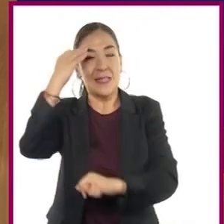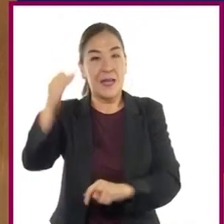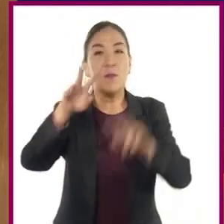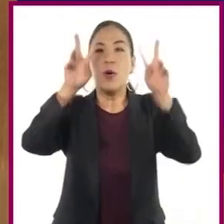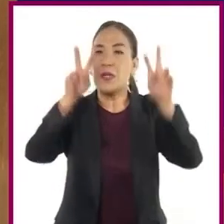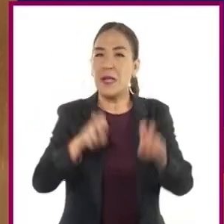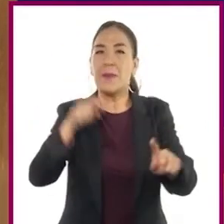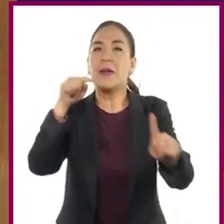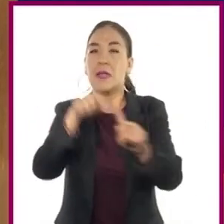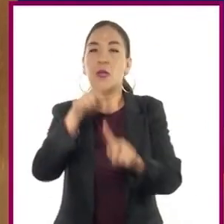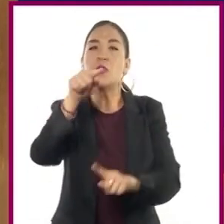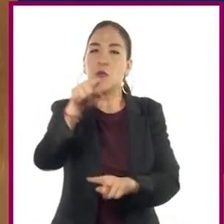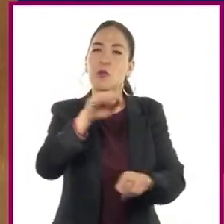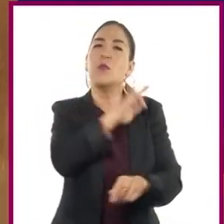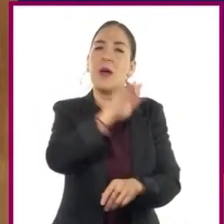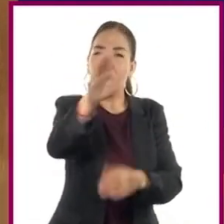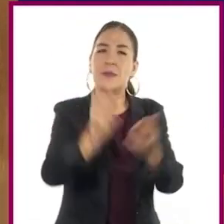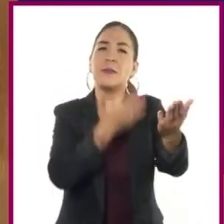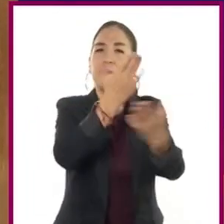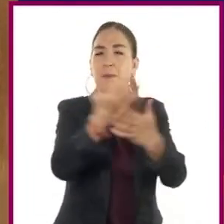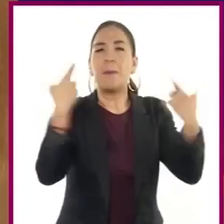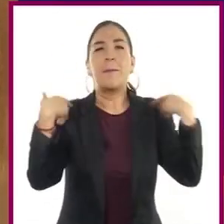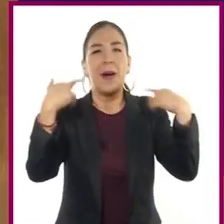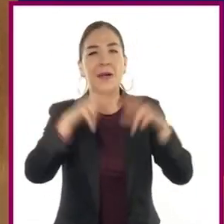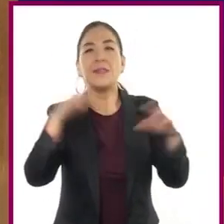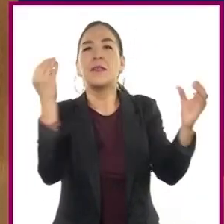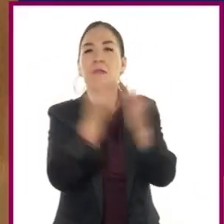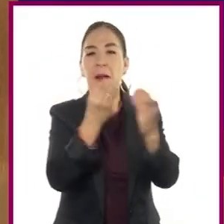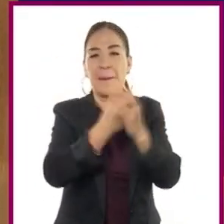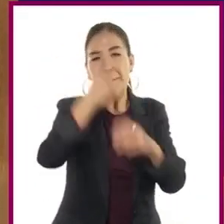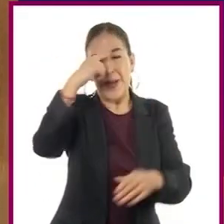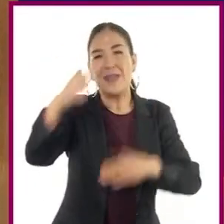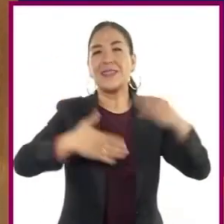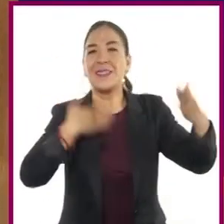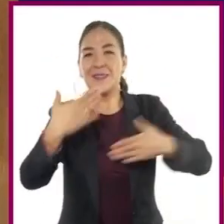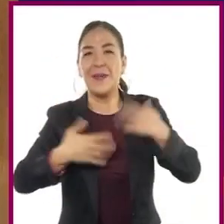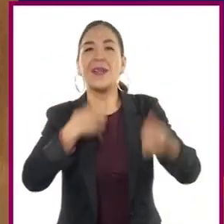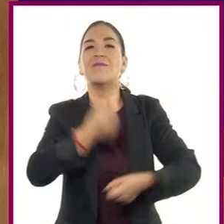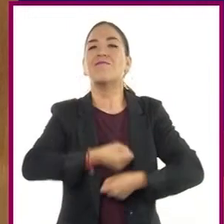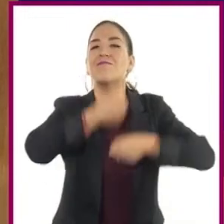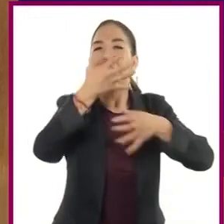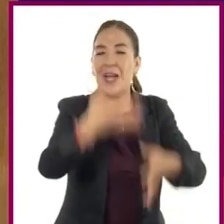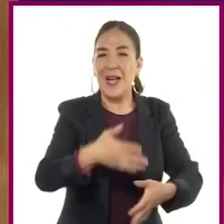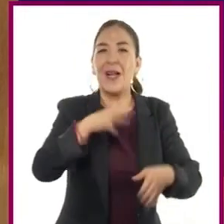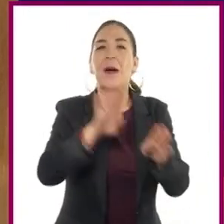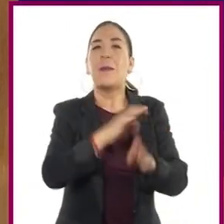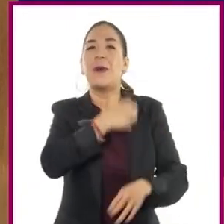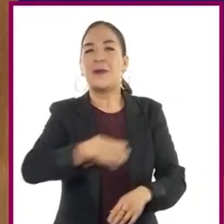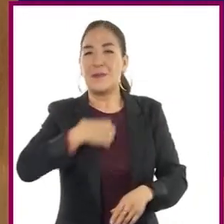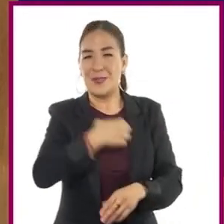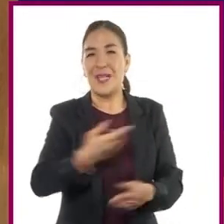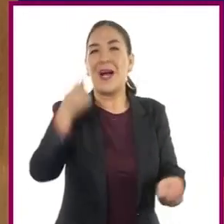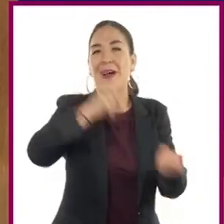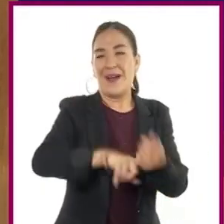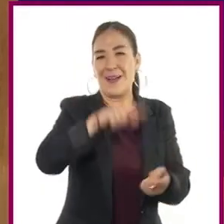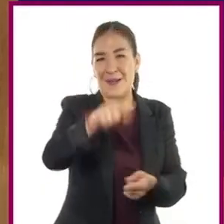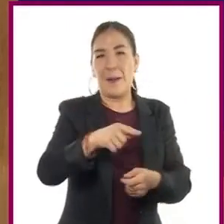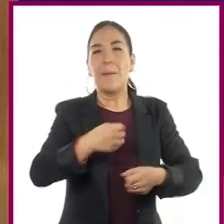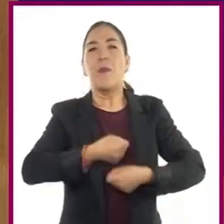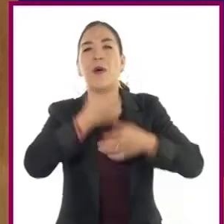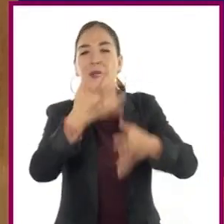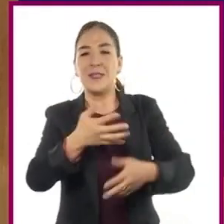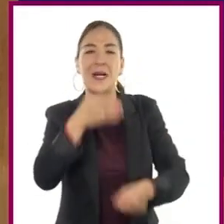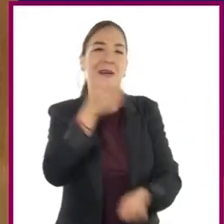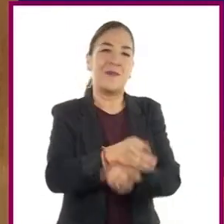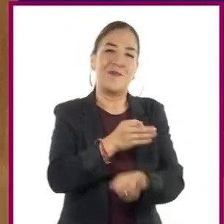y proponer a sus maestras y maestros una sesión donde disfruten expresar sus emociones a través de la poesía. Nos